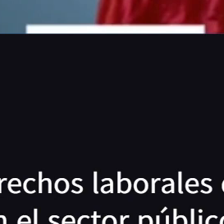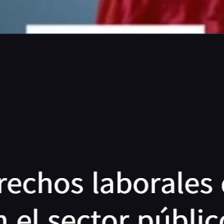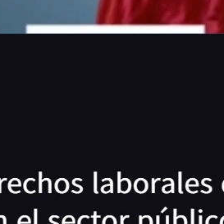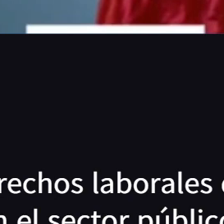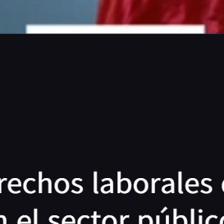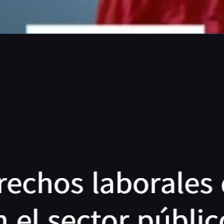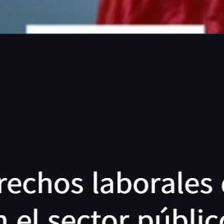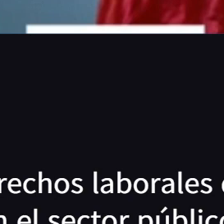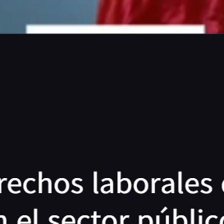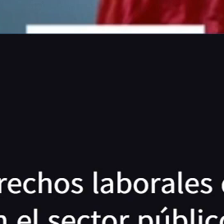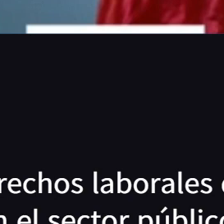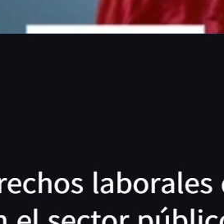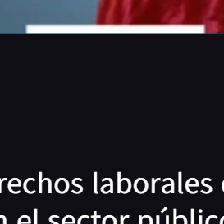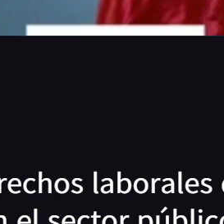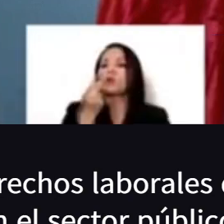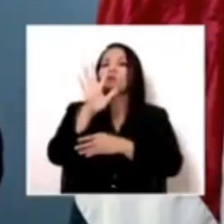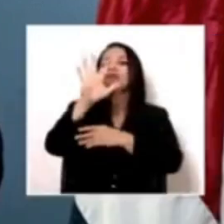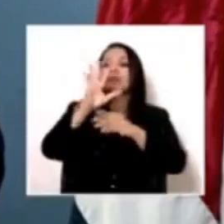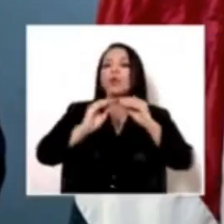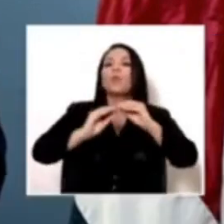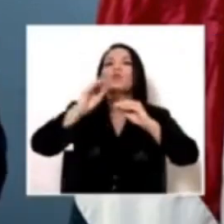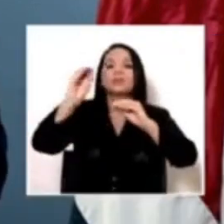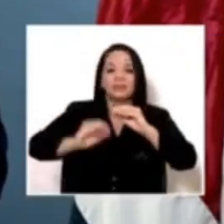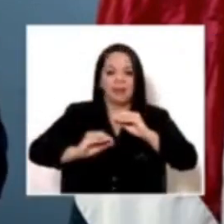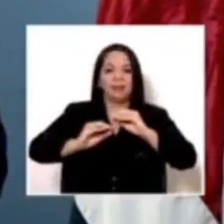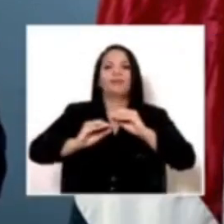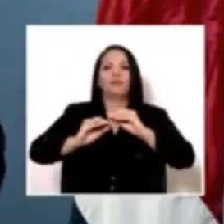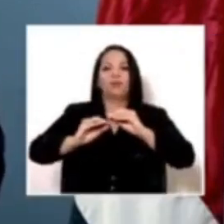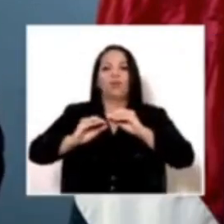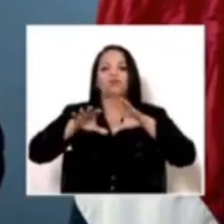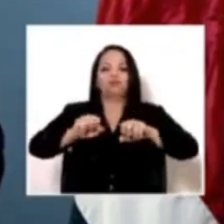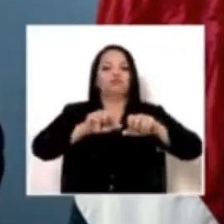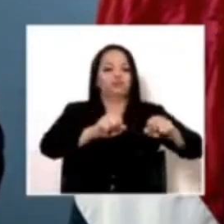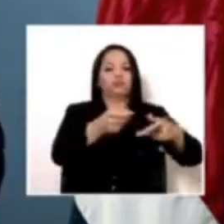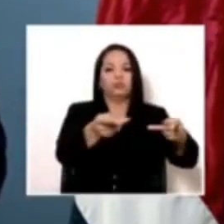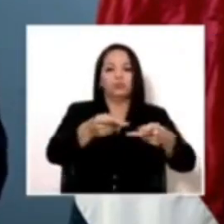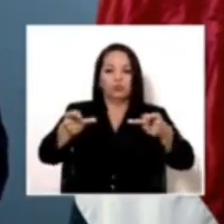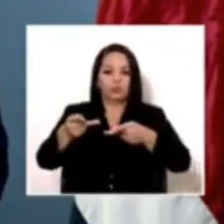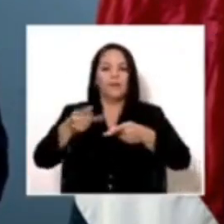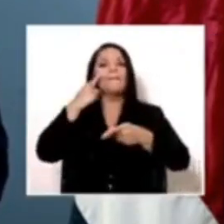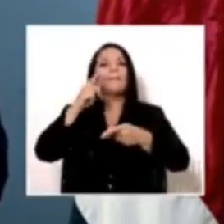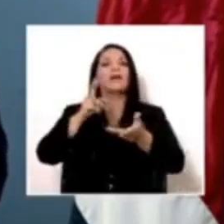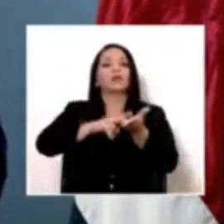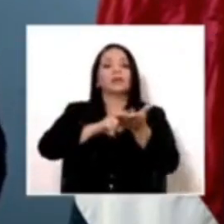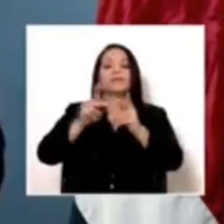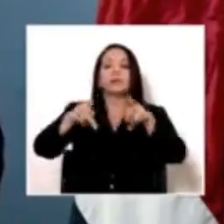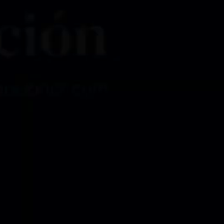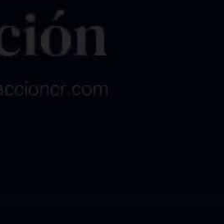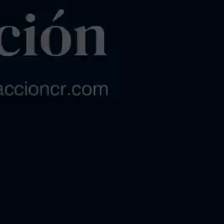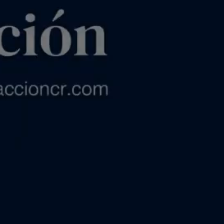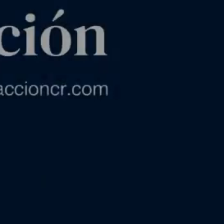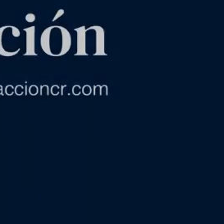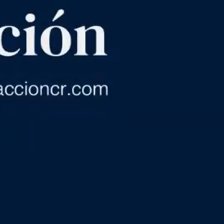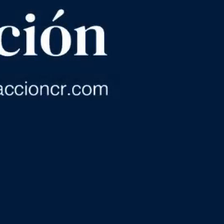a el 20% casi de la población con discapacidad.